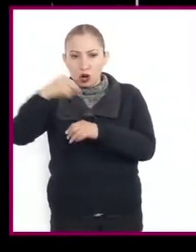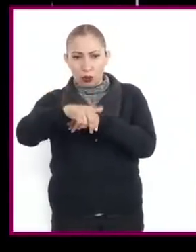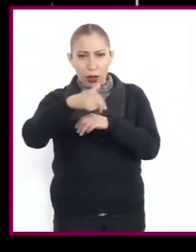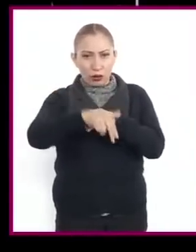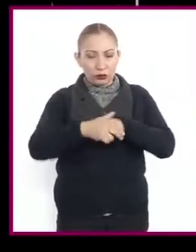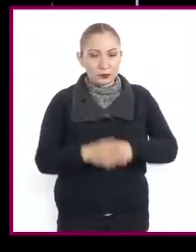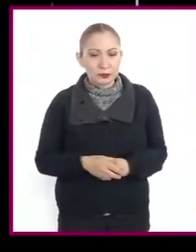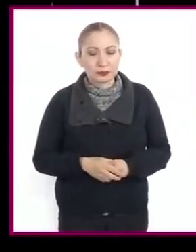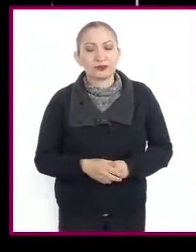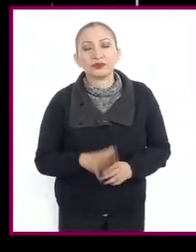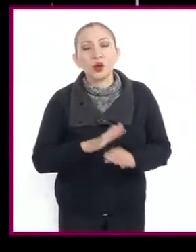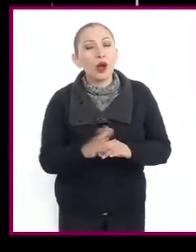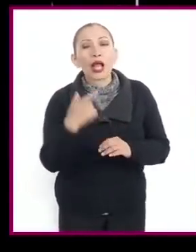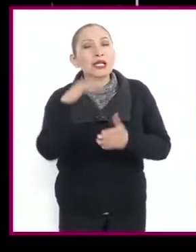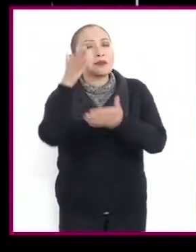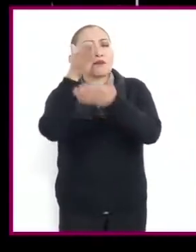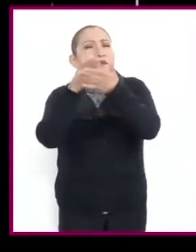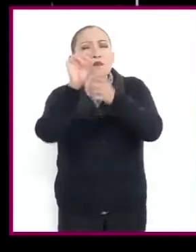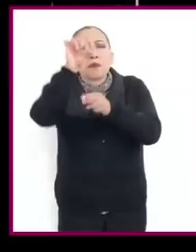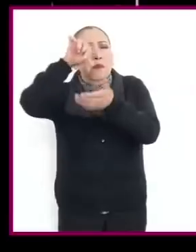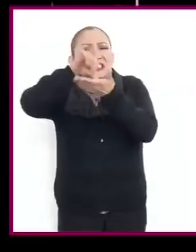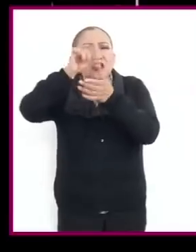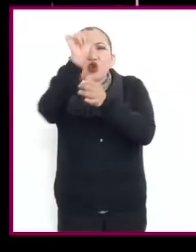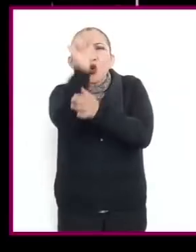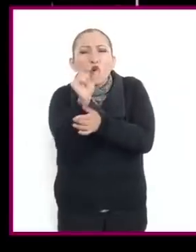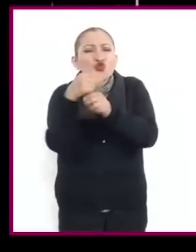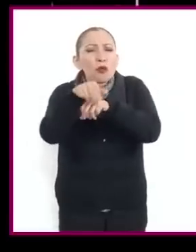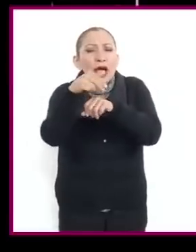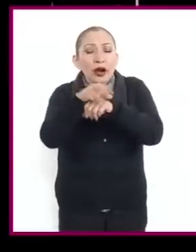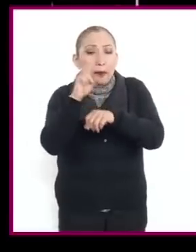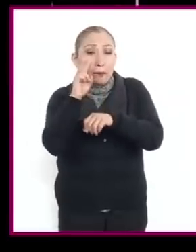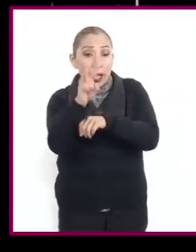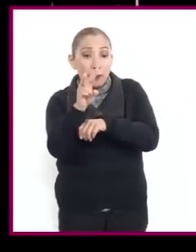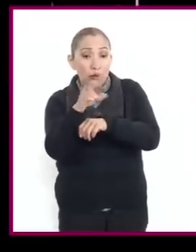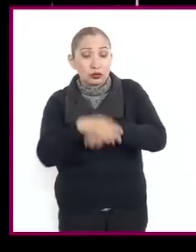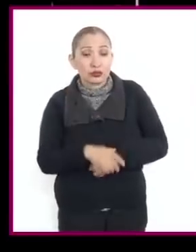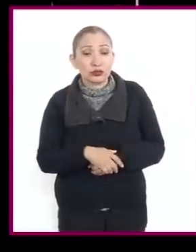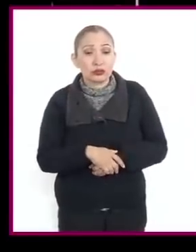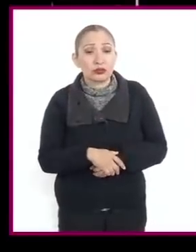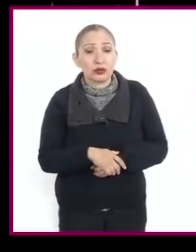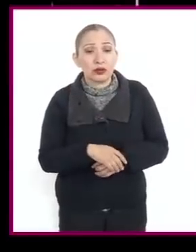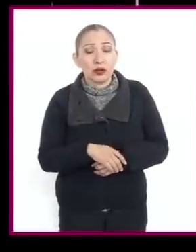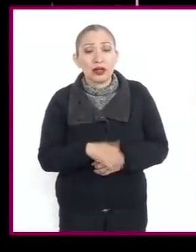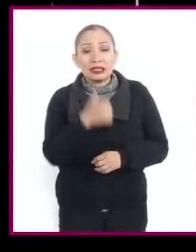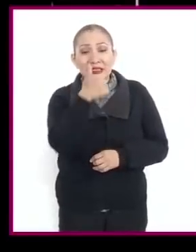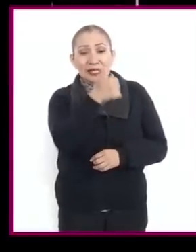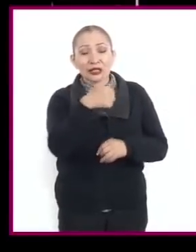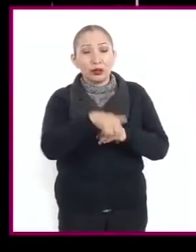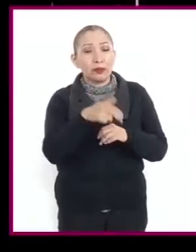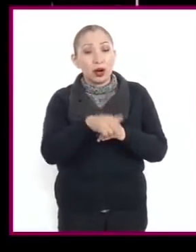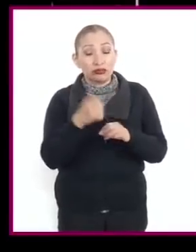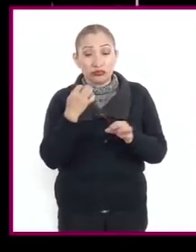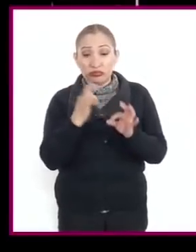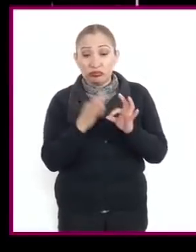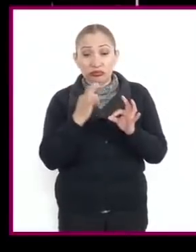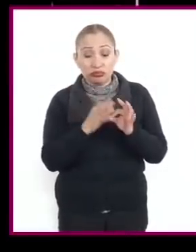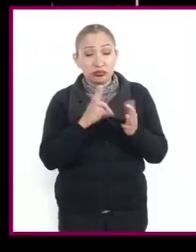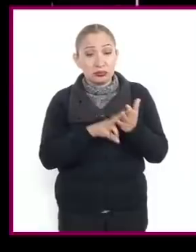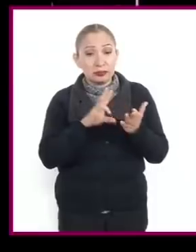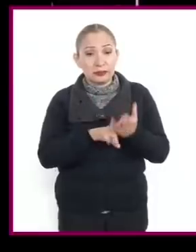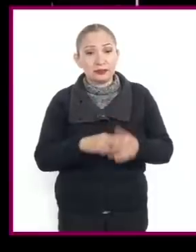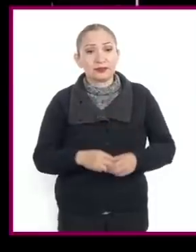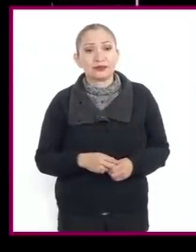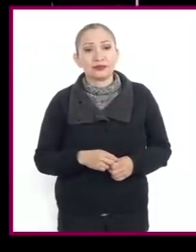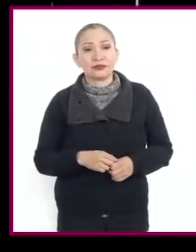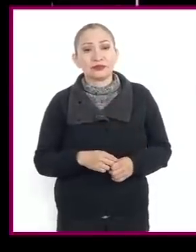conjunto de datos. ¿Y cuál es el número de en medio de este conjunto de datos? Bueno, notamos que es un número par, son 6 datos y no hay exactamente un valor de en